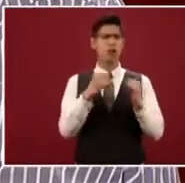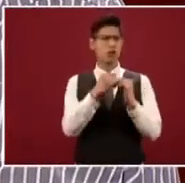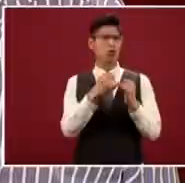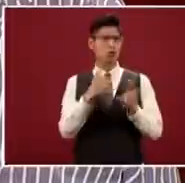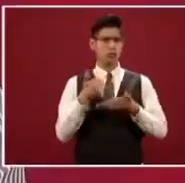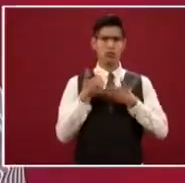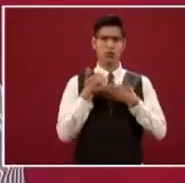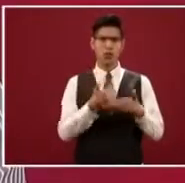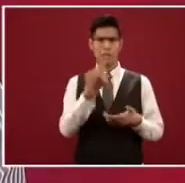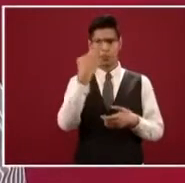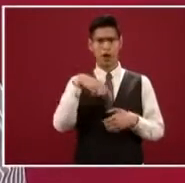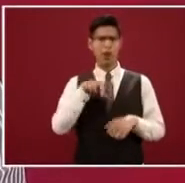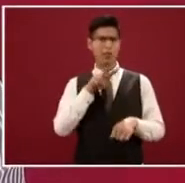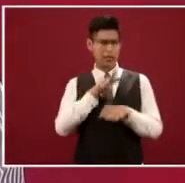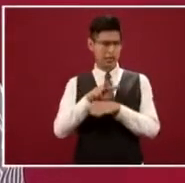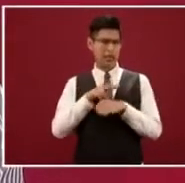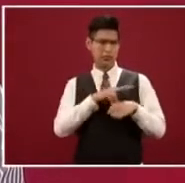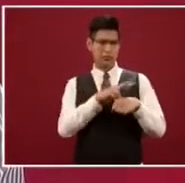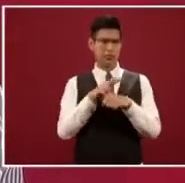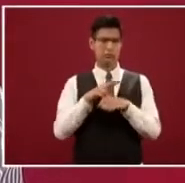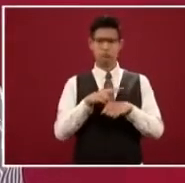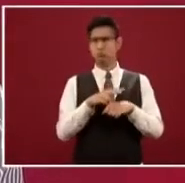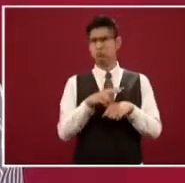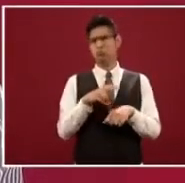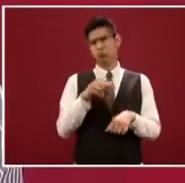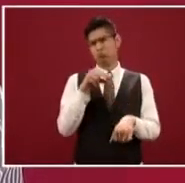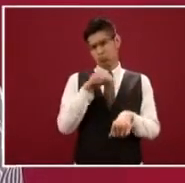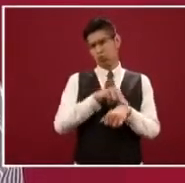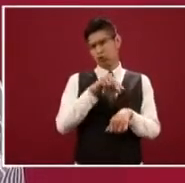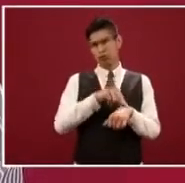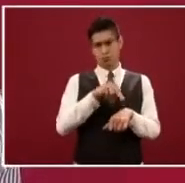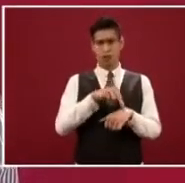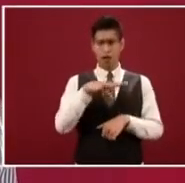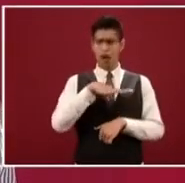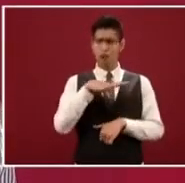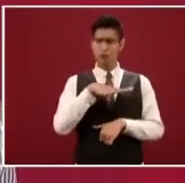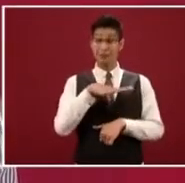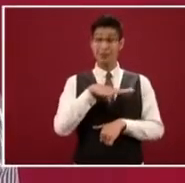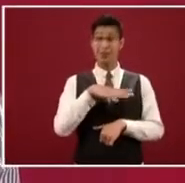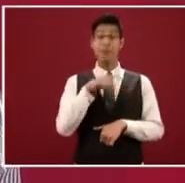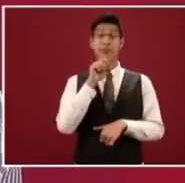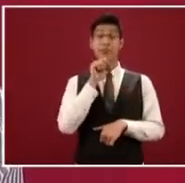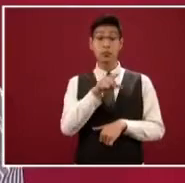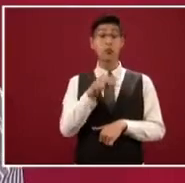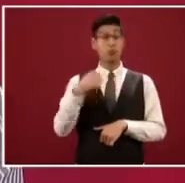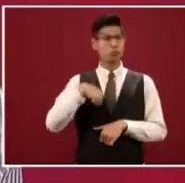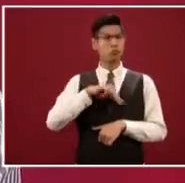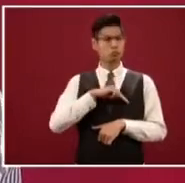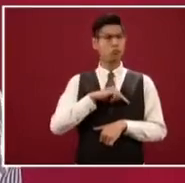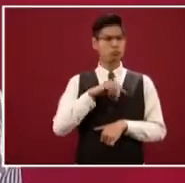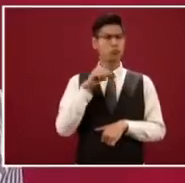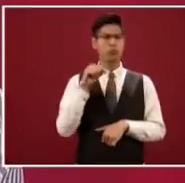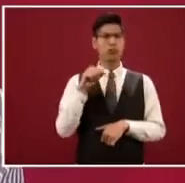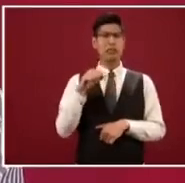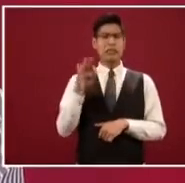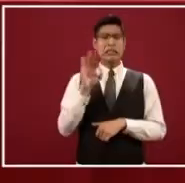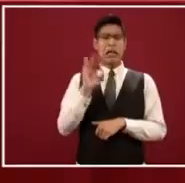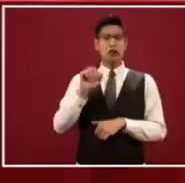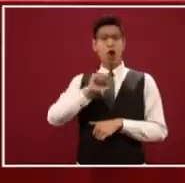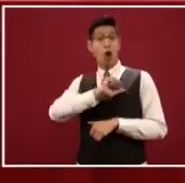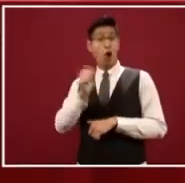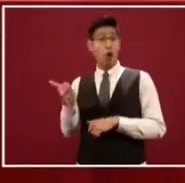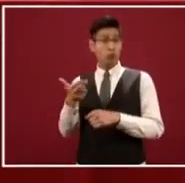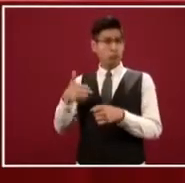cuidados intensivos. Y como parte de los procesos de reconversión hospitalaria y expansión de capacidades,